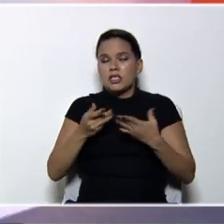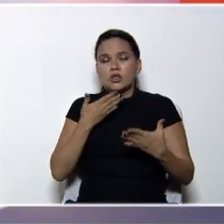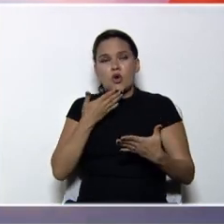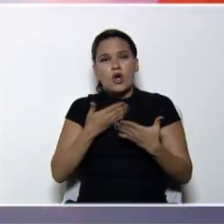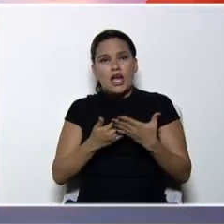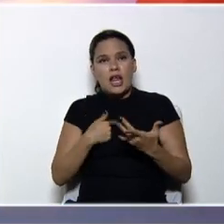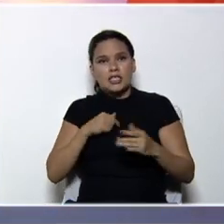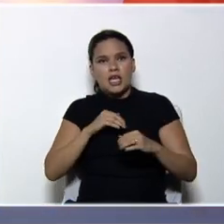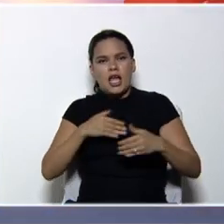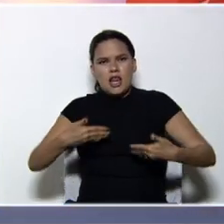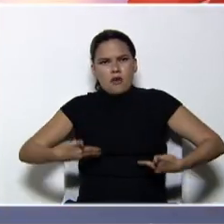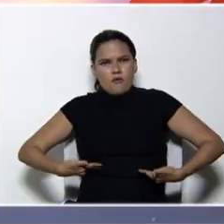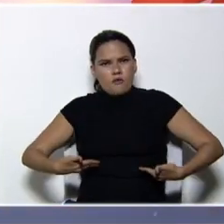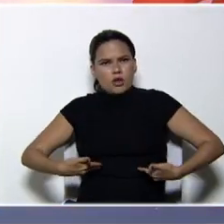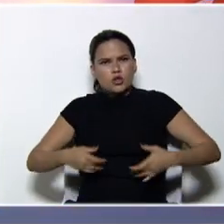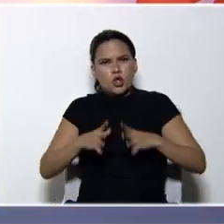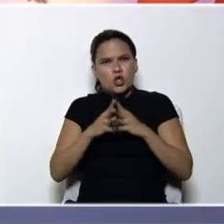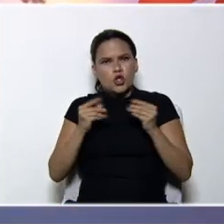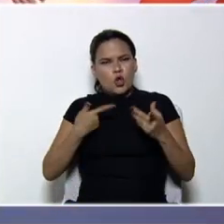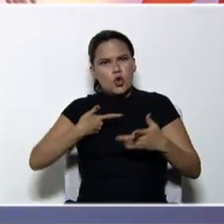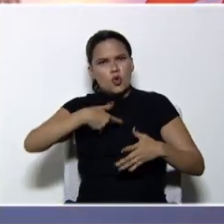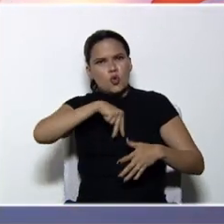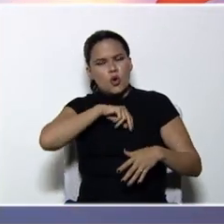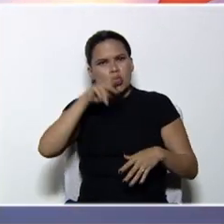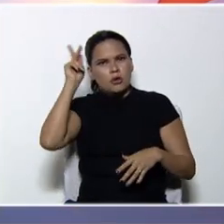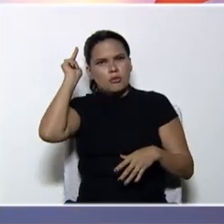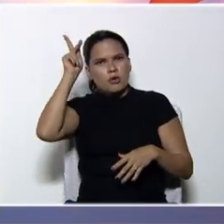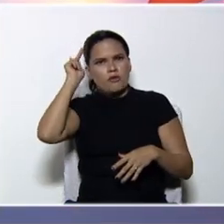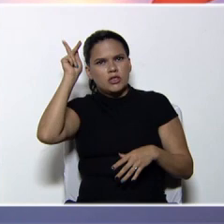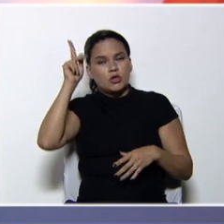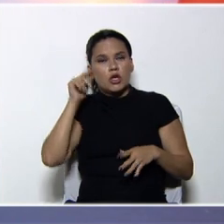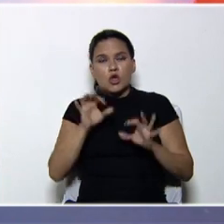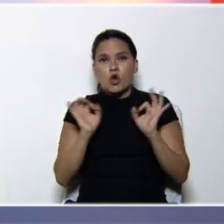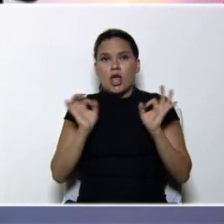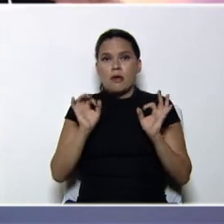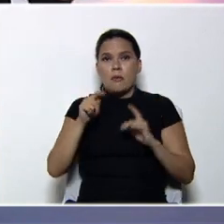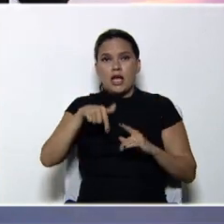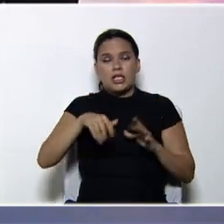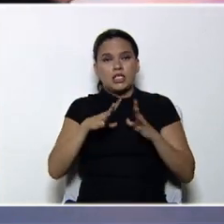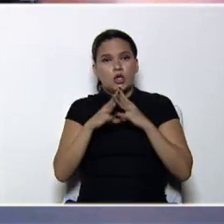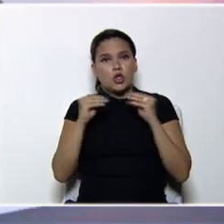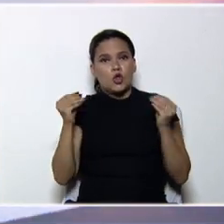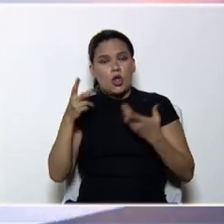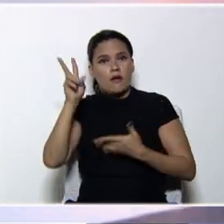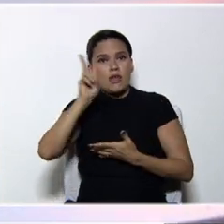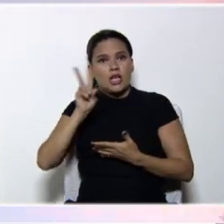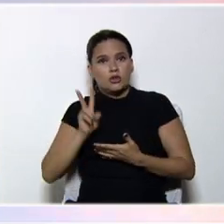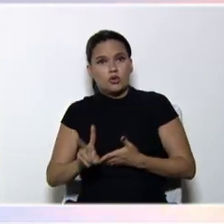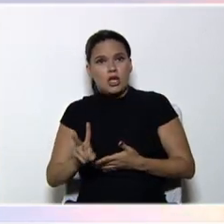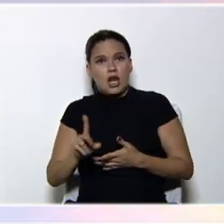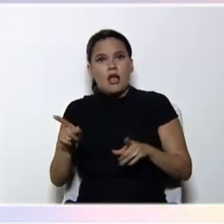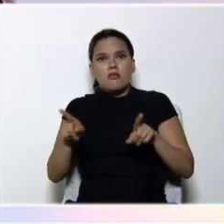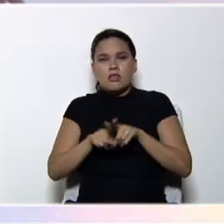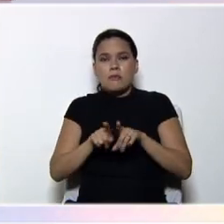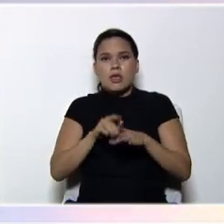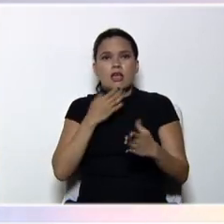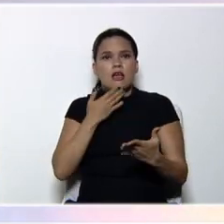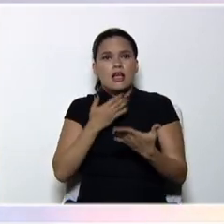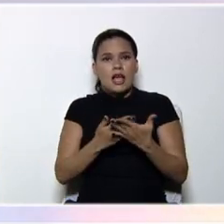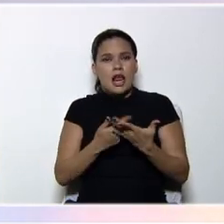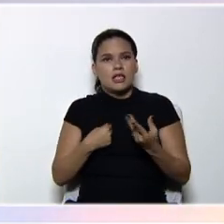gracias al esfuerzo de todos nuestros profesores y profesoras, no solamente aquí, sino en toda Venezuela. También gracias